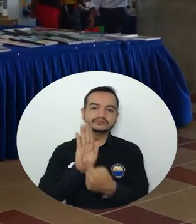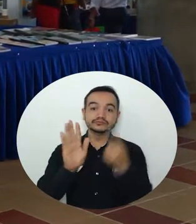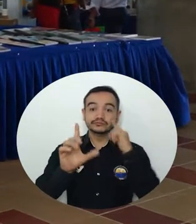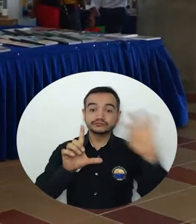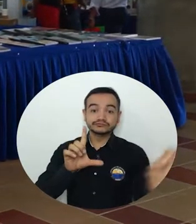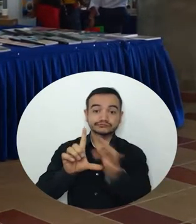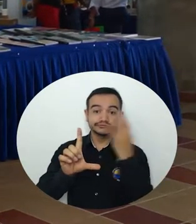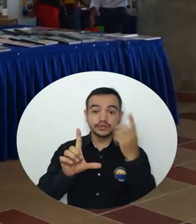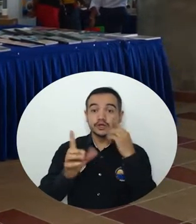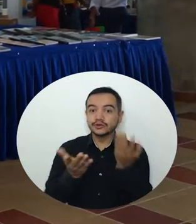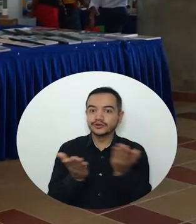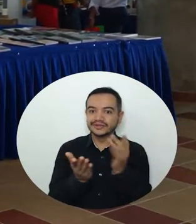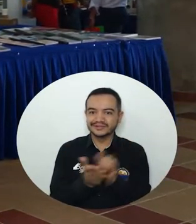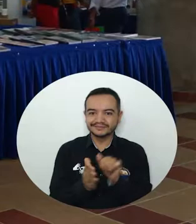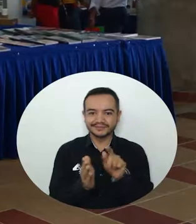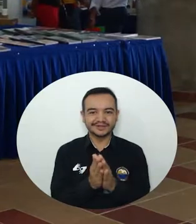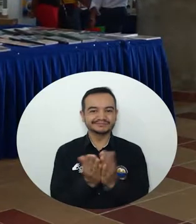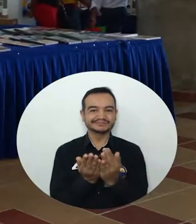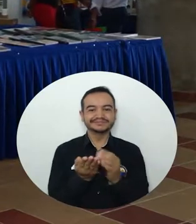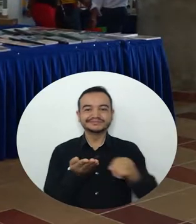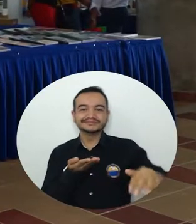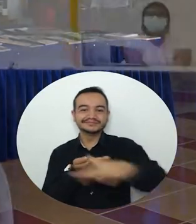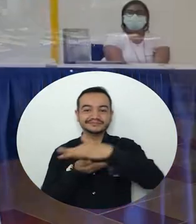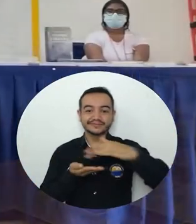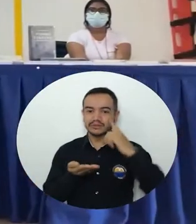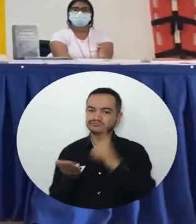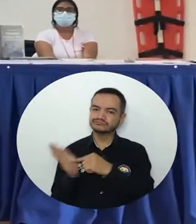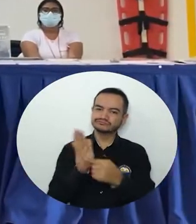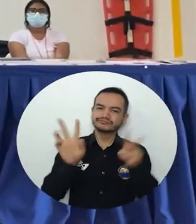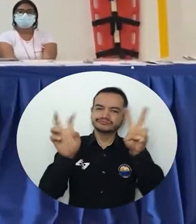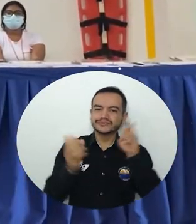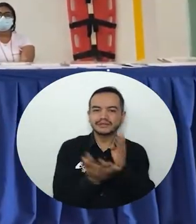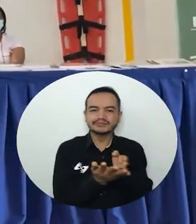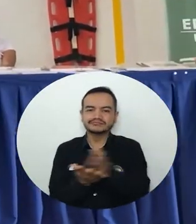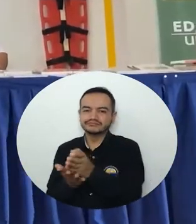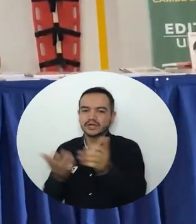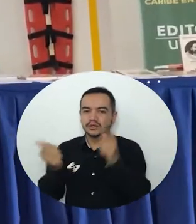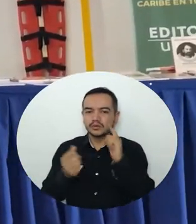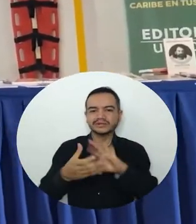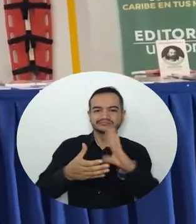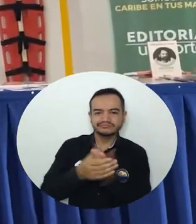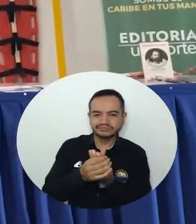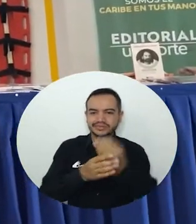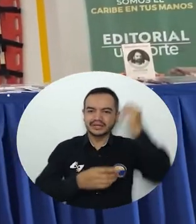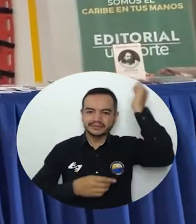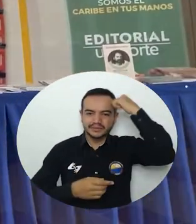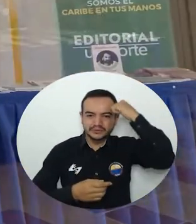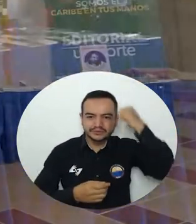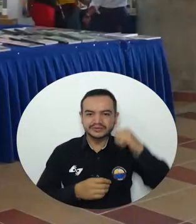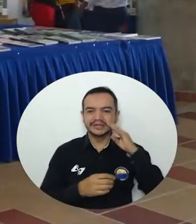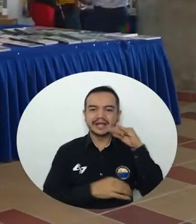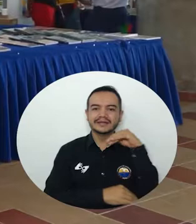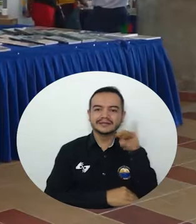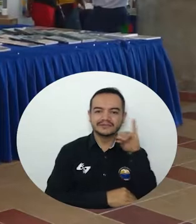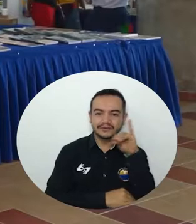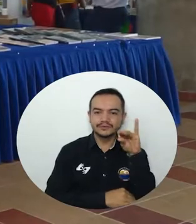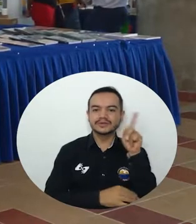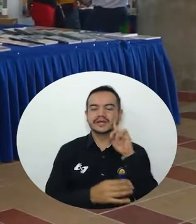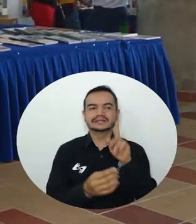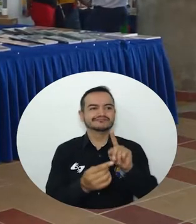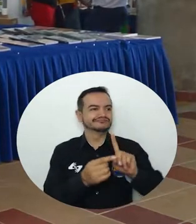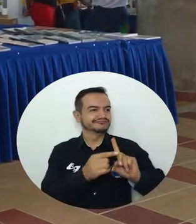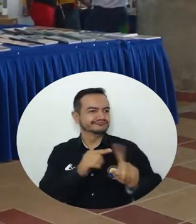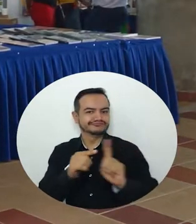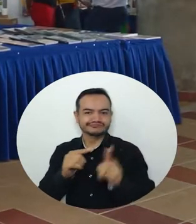presentaron libros con sellos de múltiples editoriales y líneas como literatura, género, inclusión, pedagogía, fábulas,